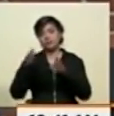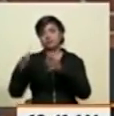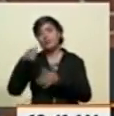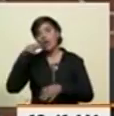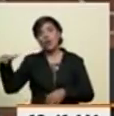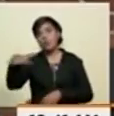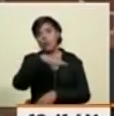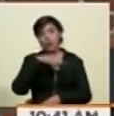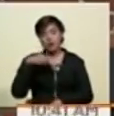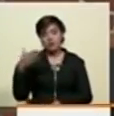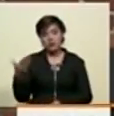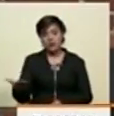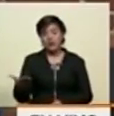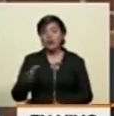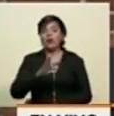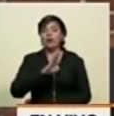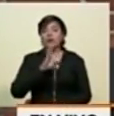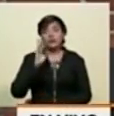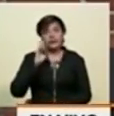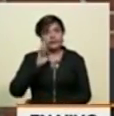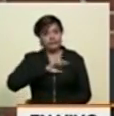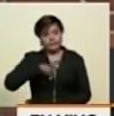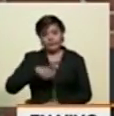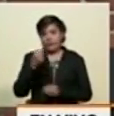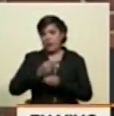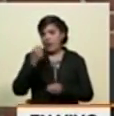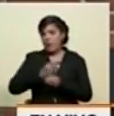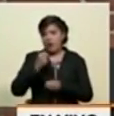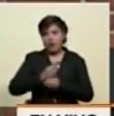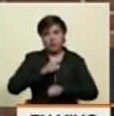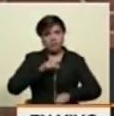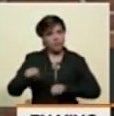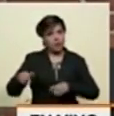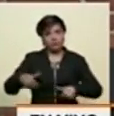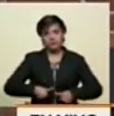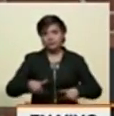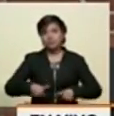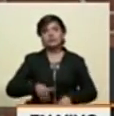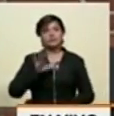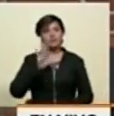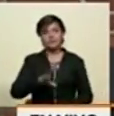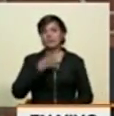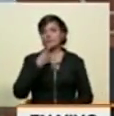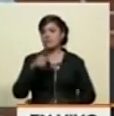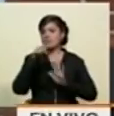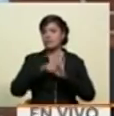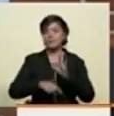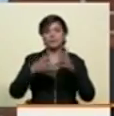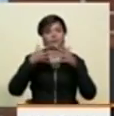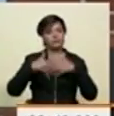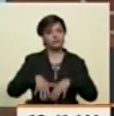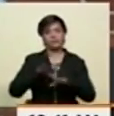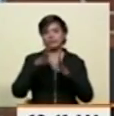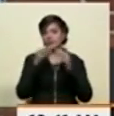pueblo, que es nuestra razón de ser, y así dicen las razones sociales de todas las empresas